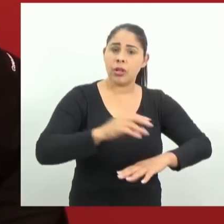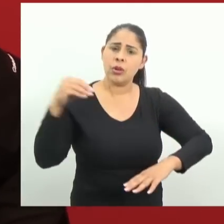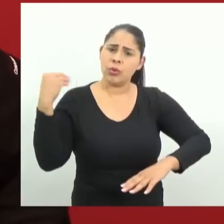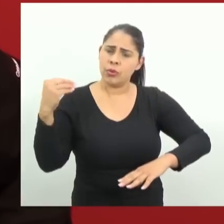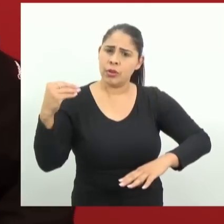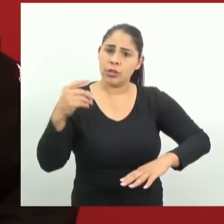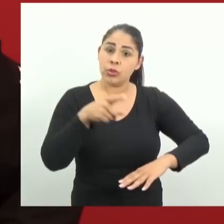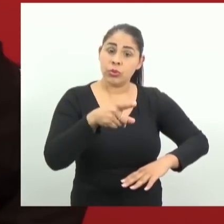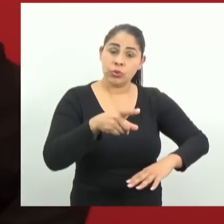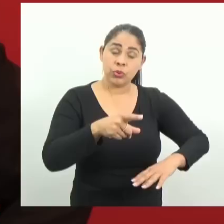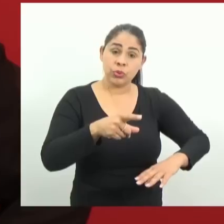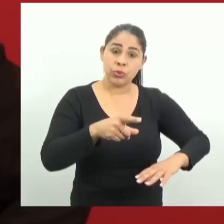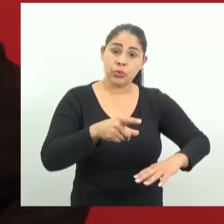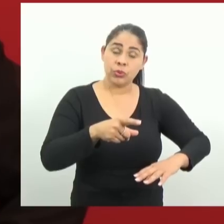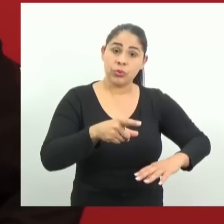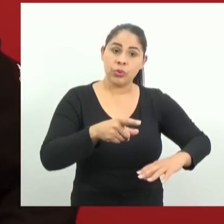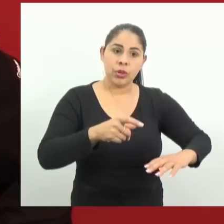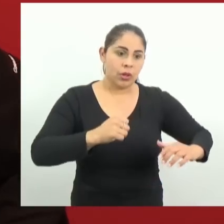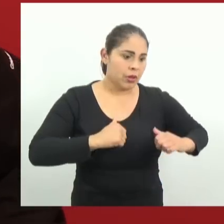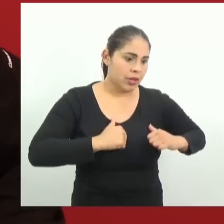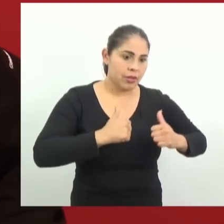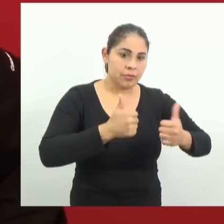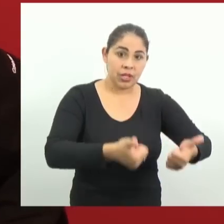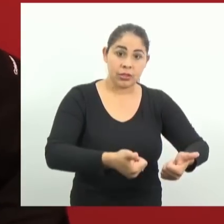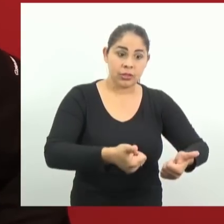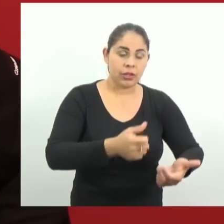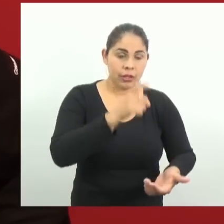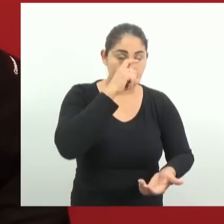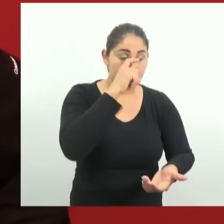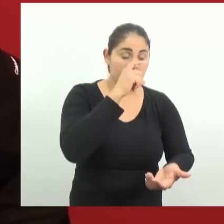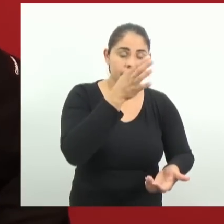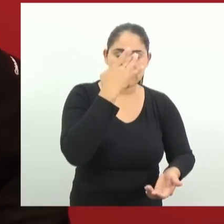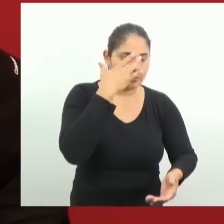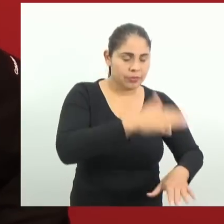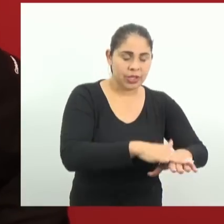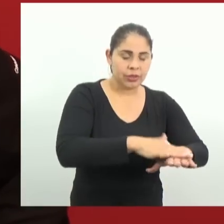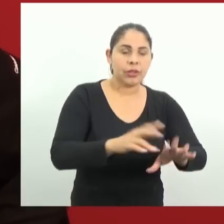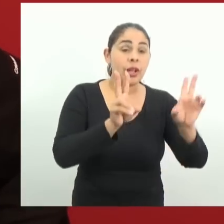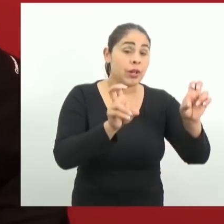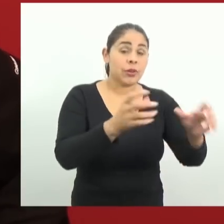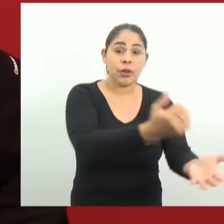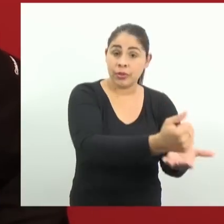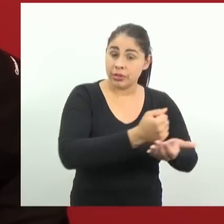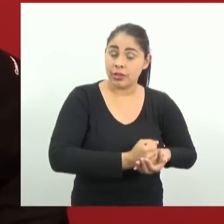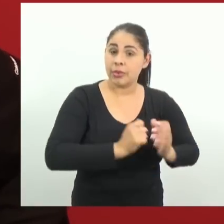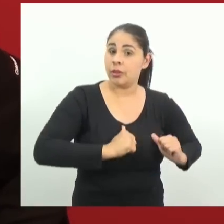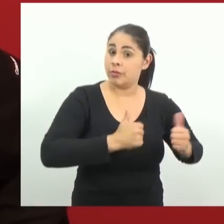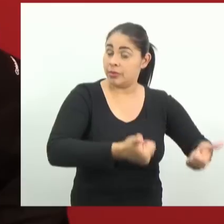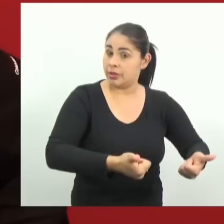empieza a leer el Nuevo Testamento, luego el Antiguo Testamento. Cada día 3 capítulos. Y si tú